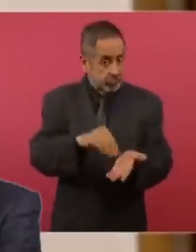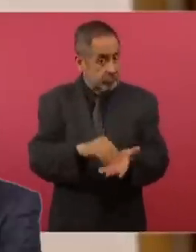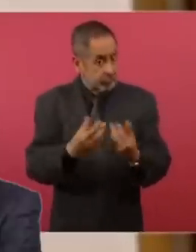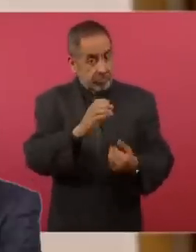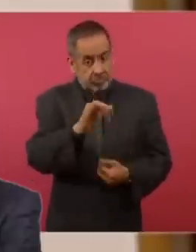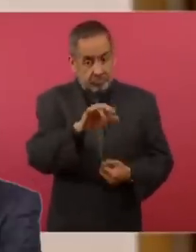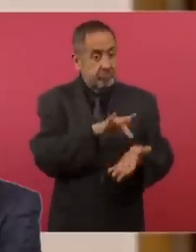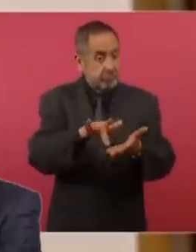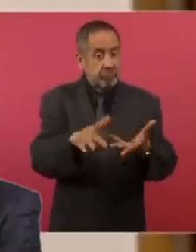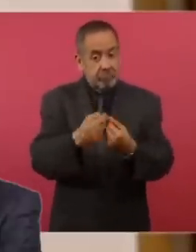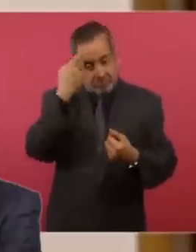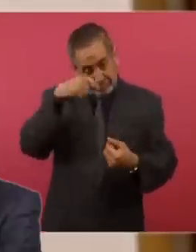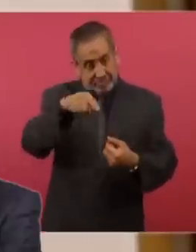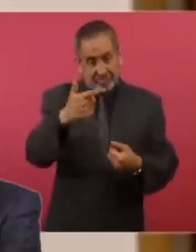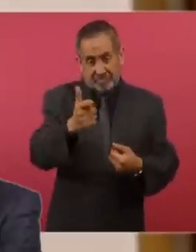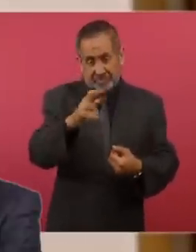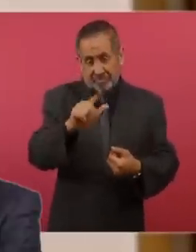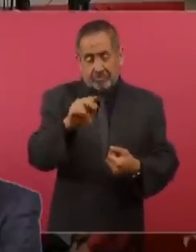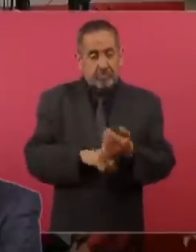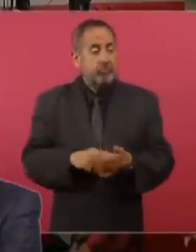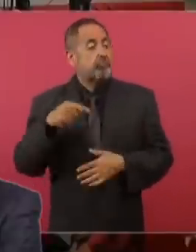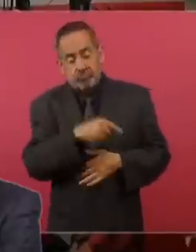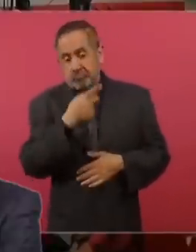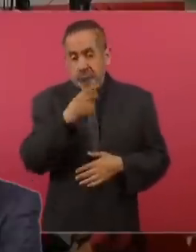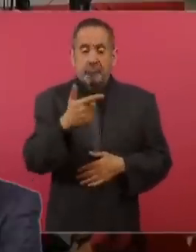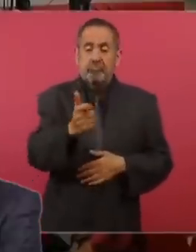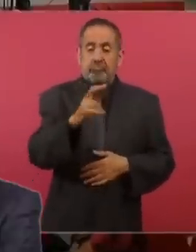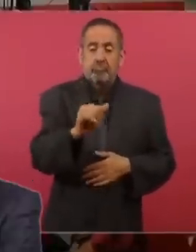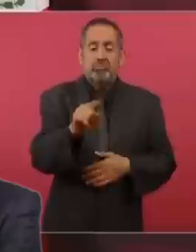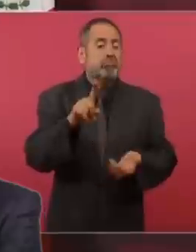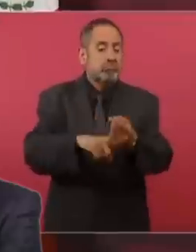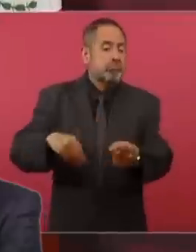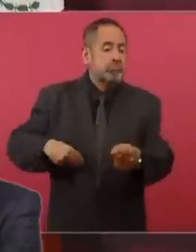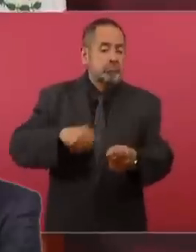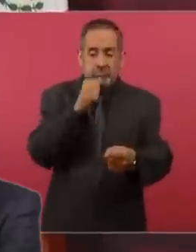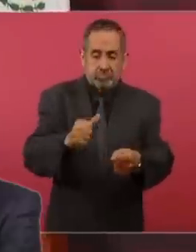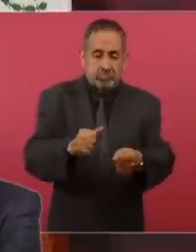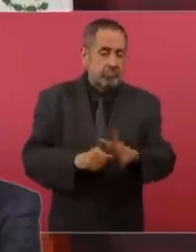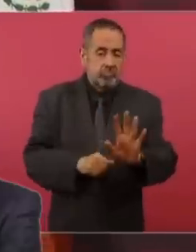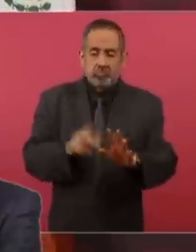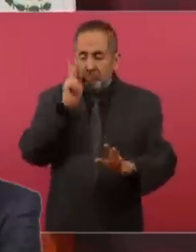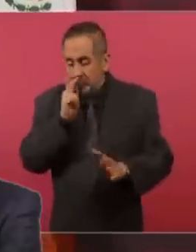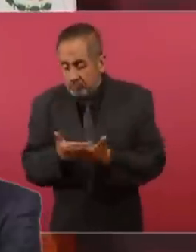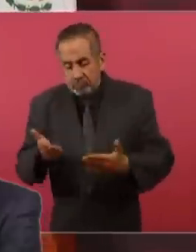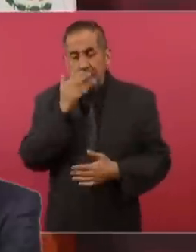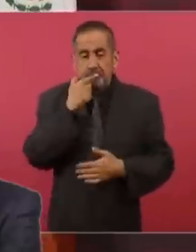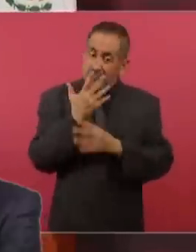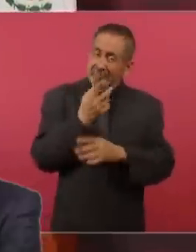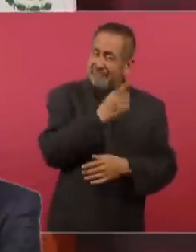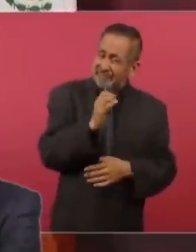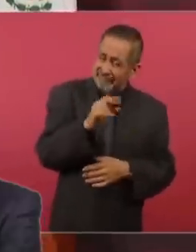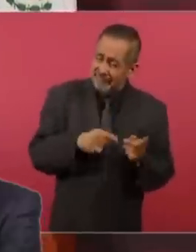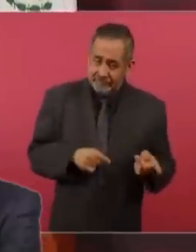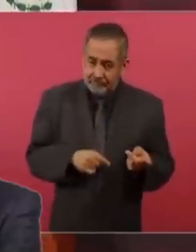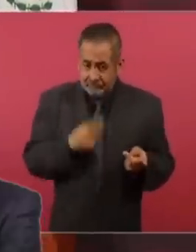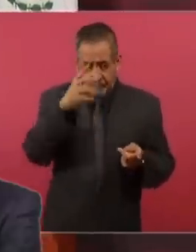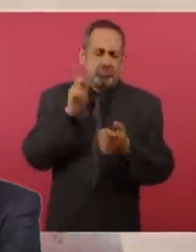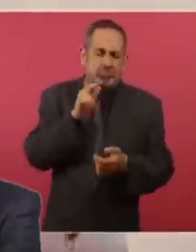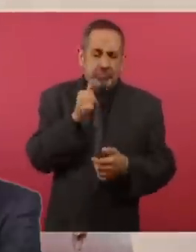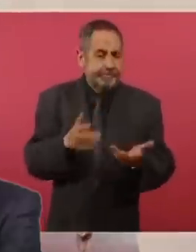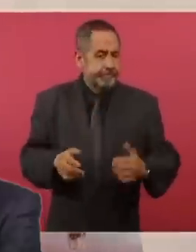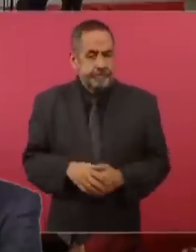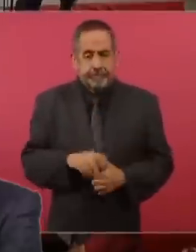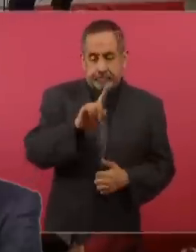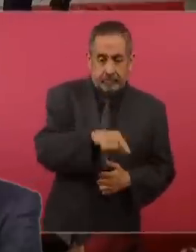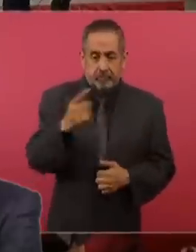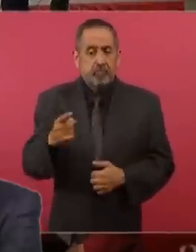es simpatizante de García Luna. Es de los que sostenía que García Luna era inocente o que no habían pruebas suficientes para juzgar a García Luna. Luego